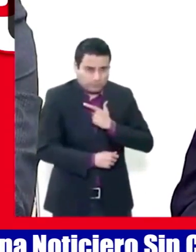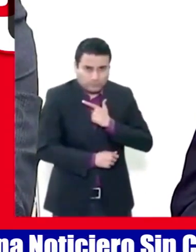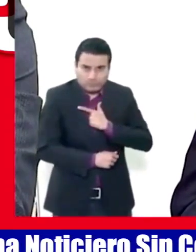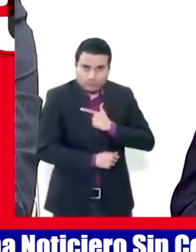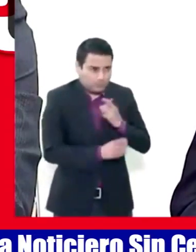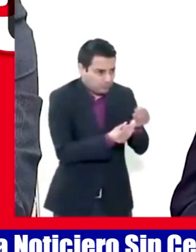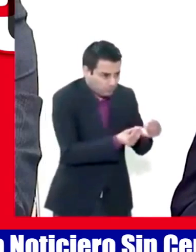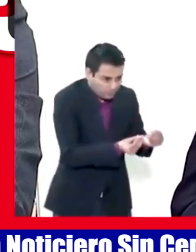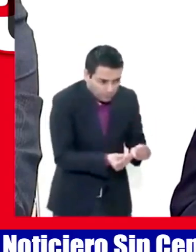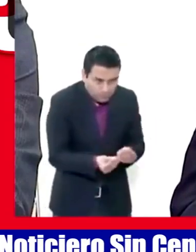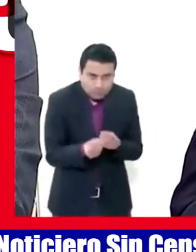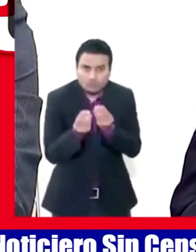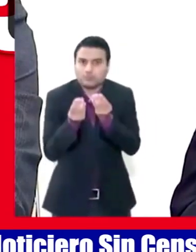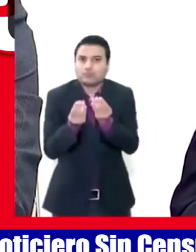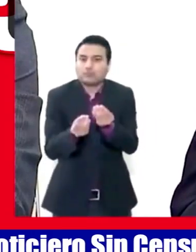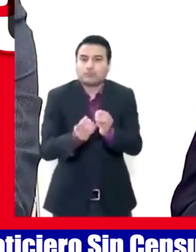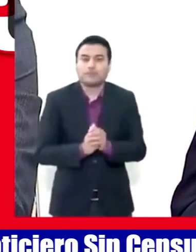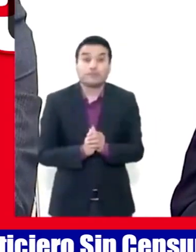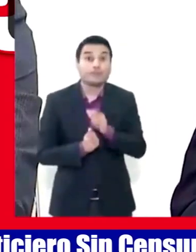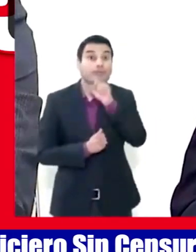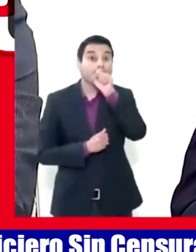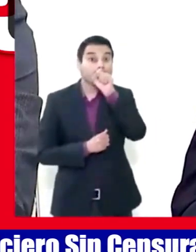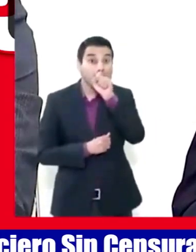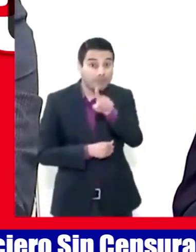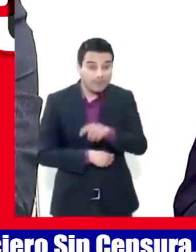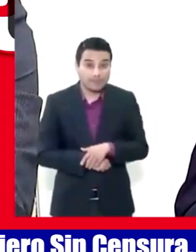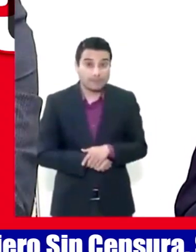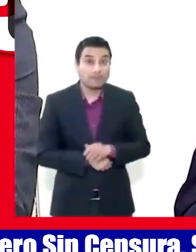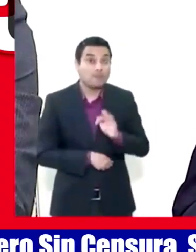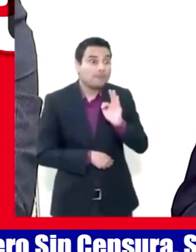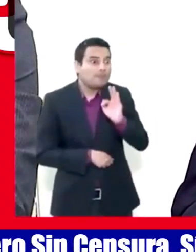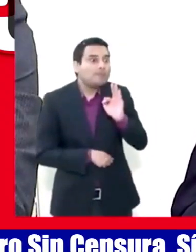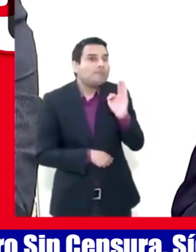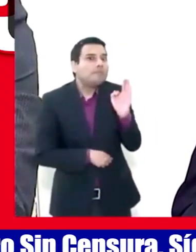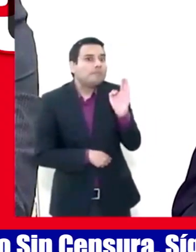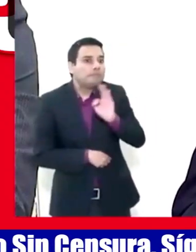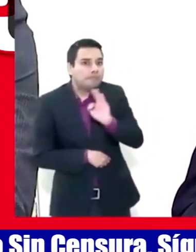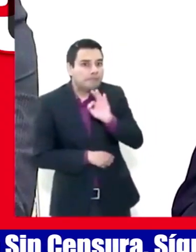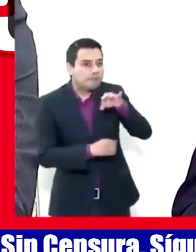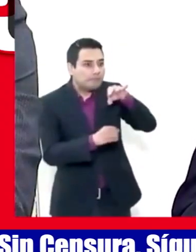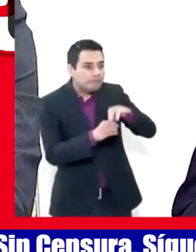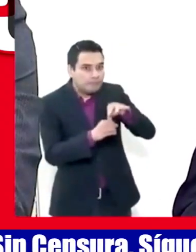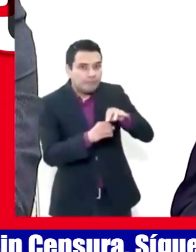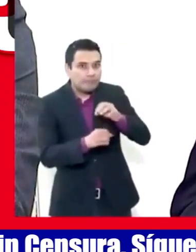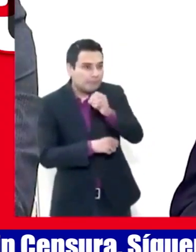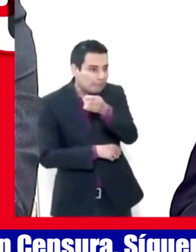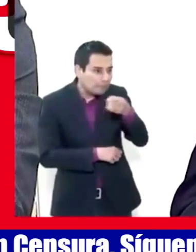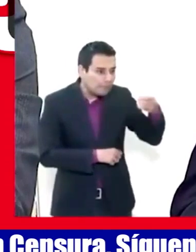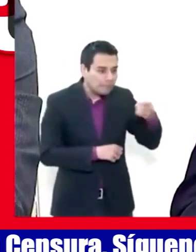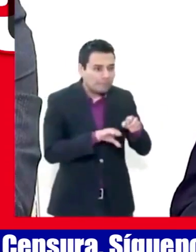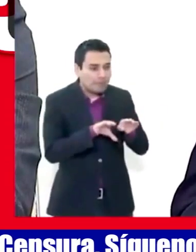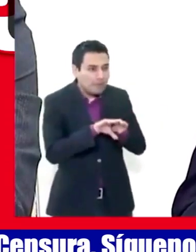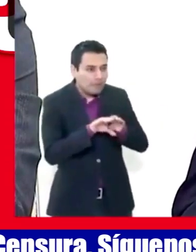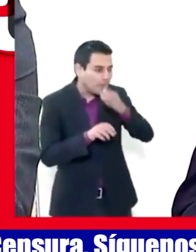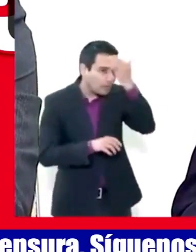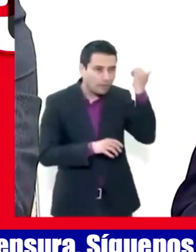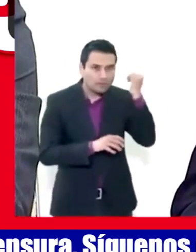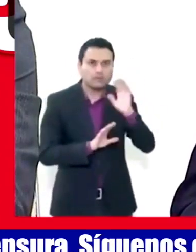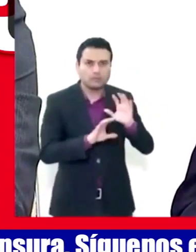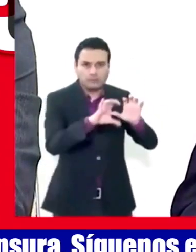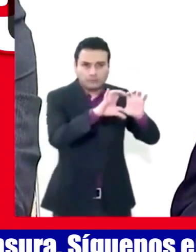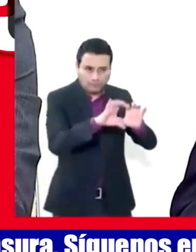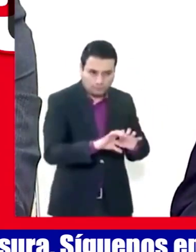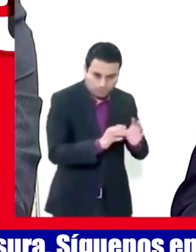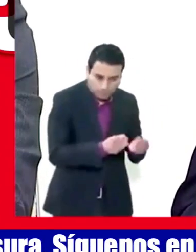eventuales implicaciones para la operación y funcionamiento las elecciones que sea necesaria para que en el